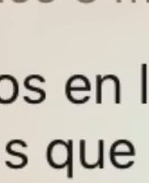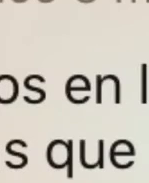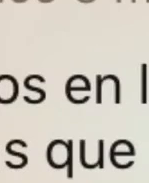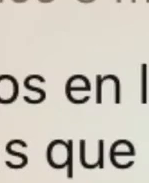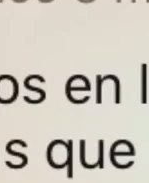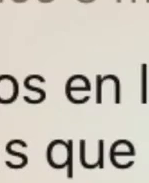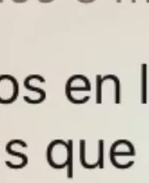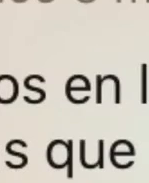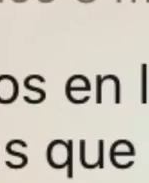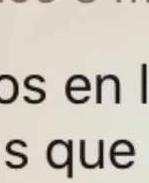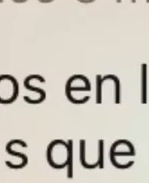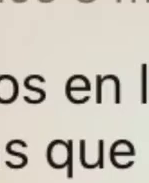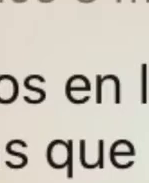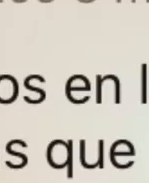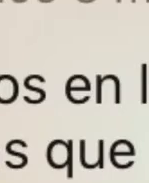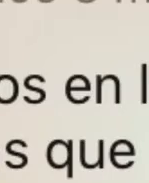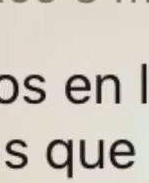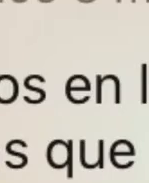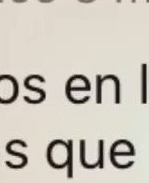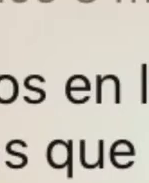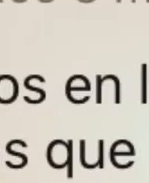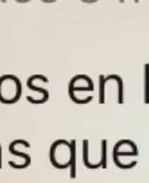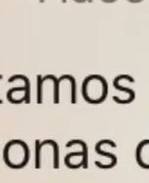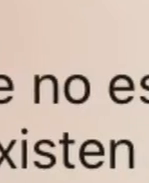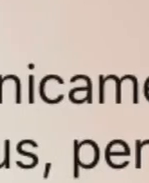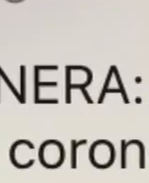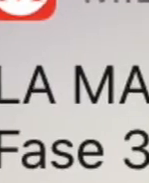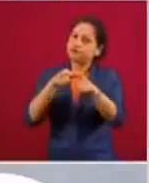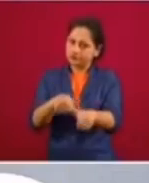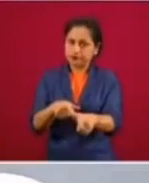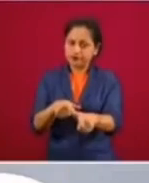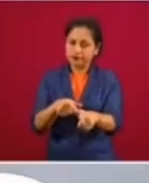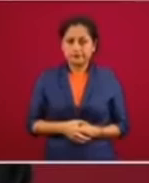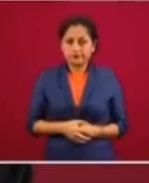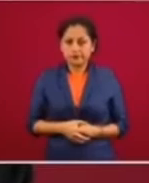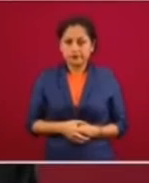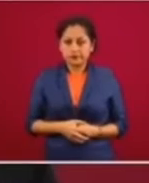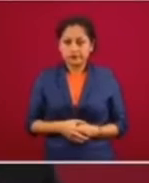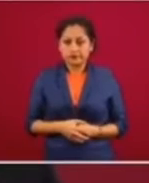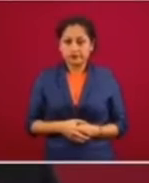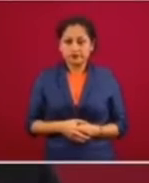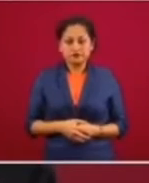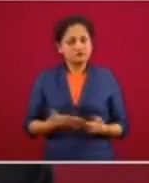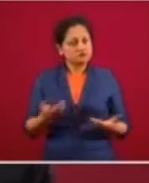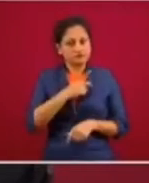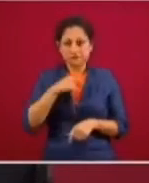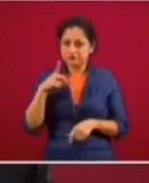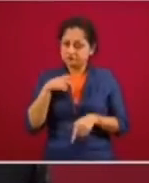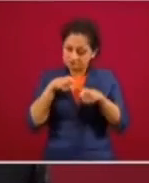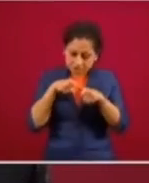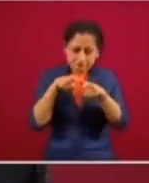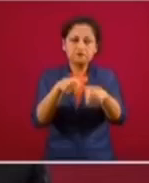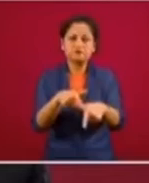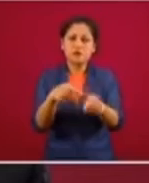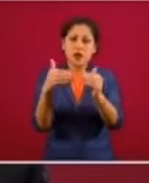las medidas de la sana distancia y quedarnos en casa. Tenemos que seguir